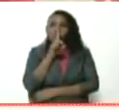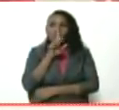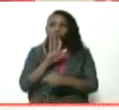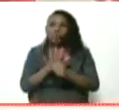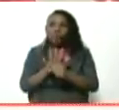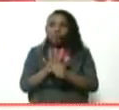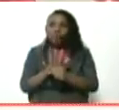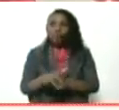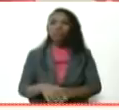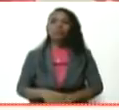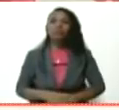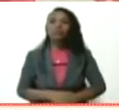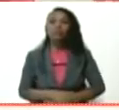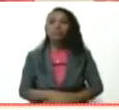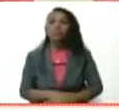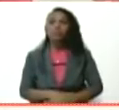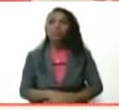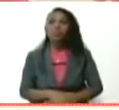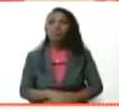calladito.